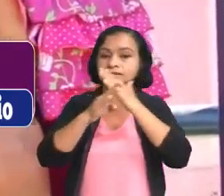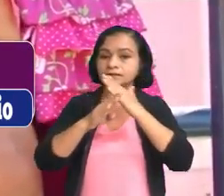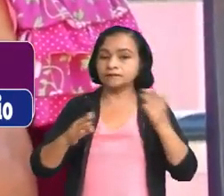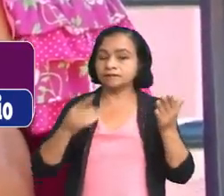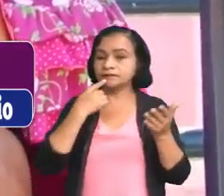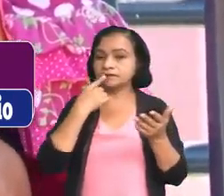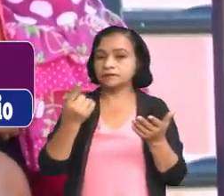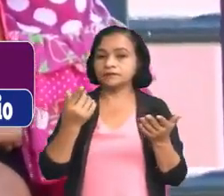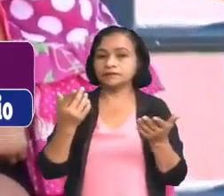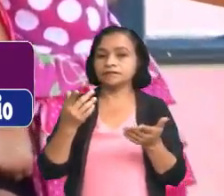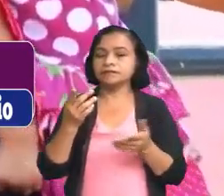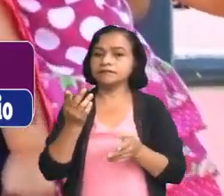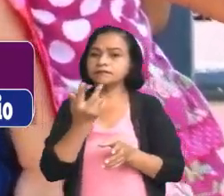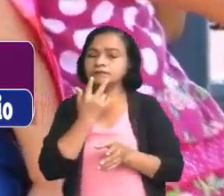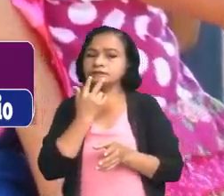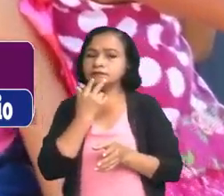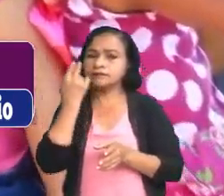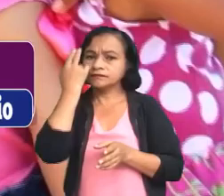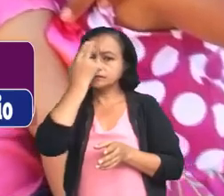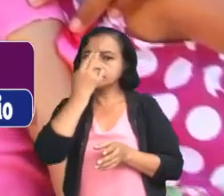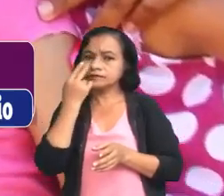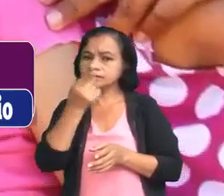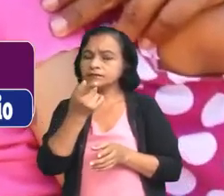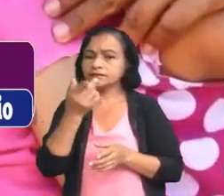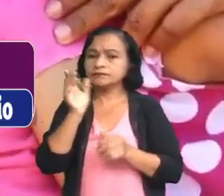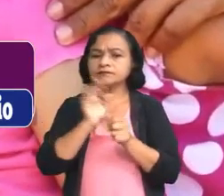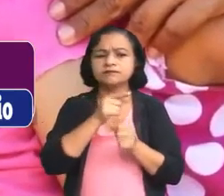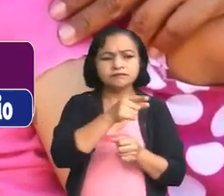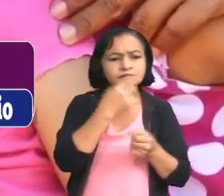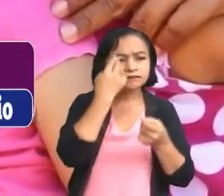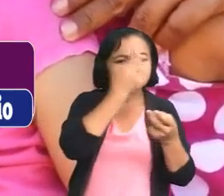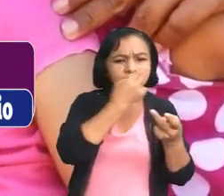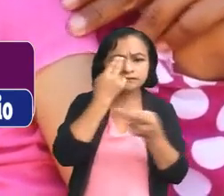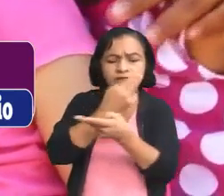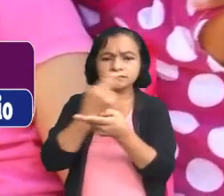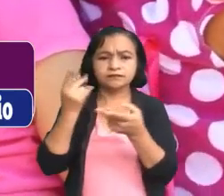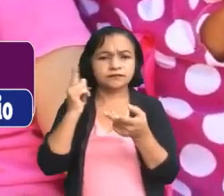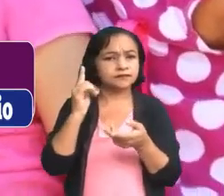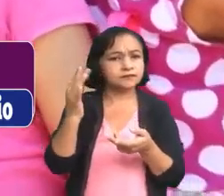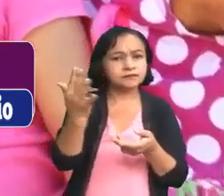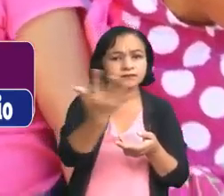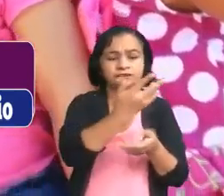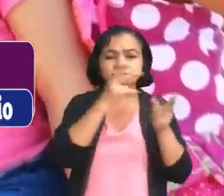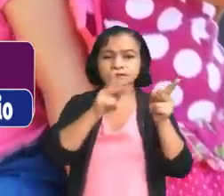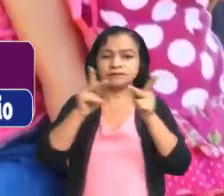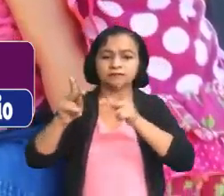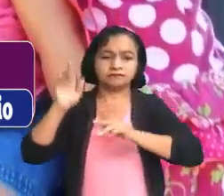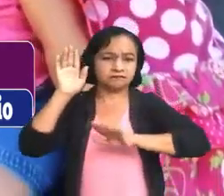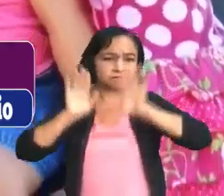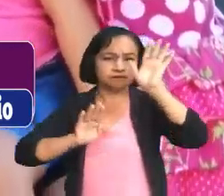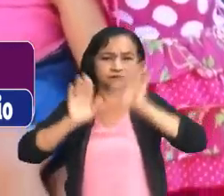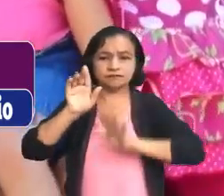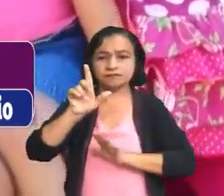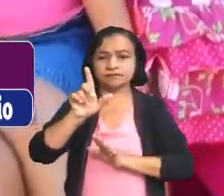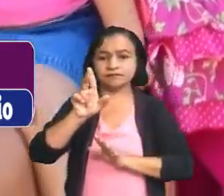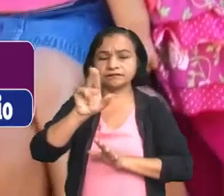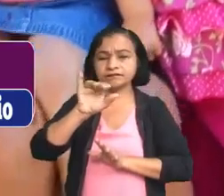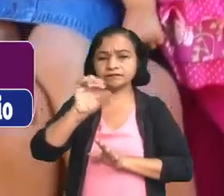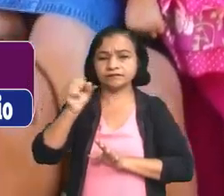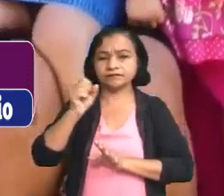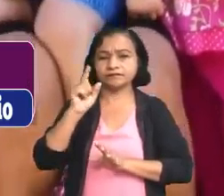digo esto? Porque allí no se pregunta la militancia de cada quien, entra así todo el mundo, entra cada nicaragüense. Y no solamente Luis Alfonso, en